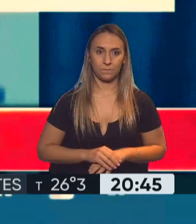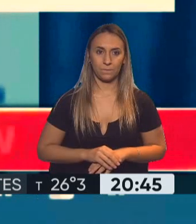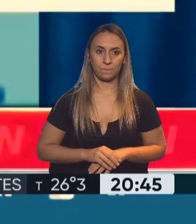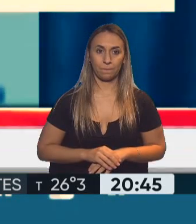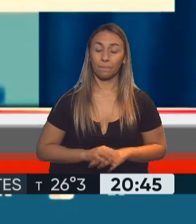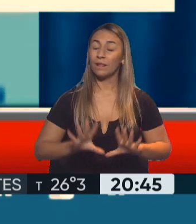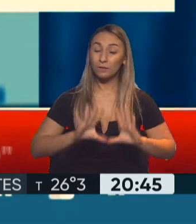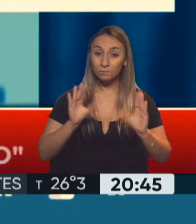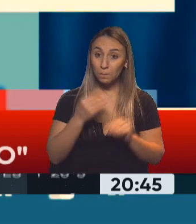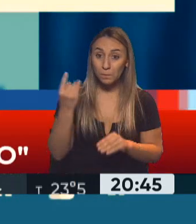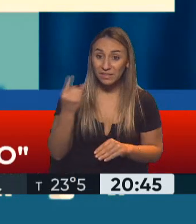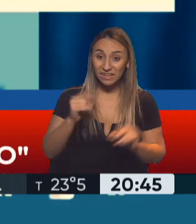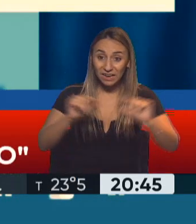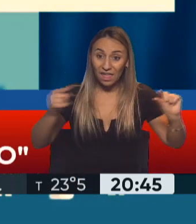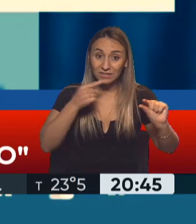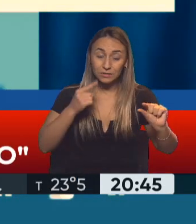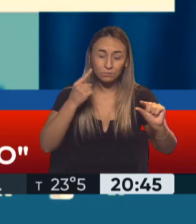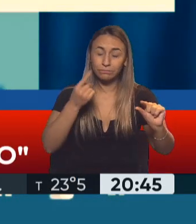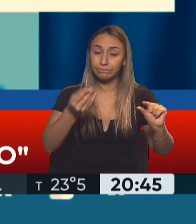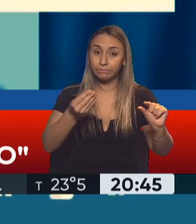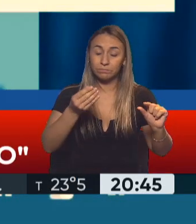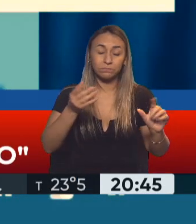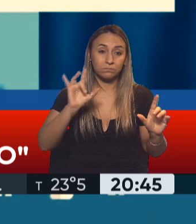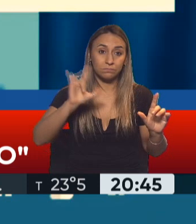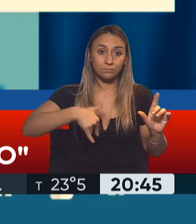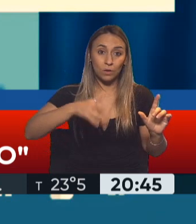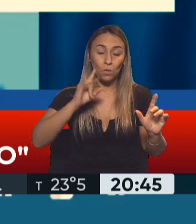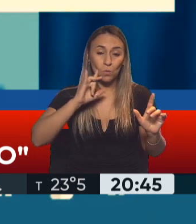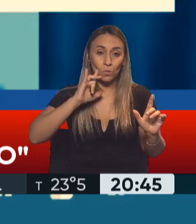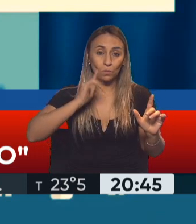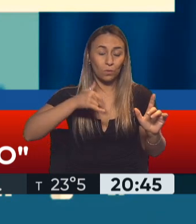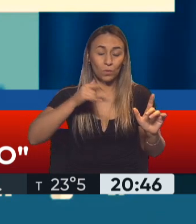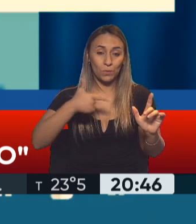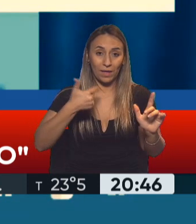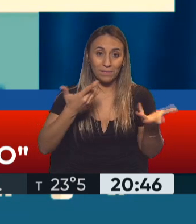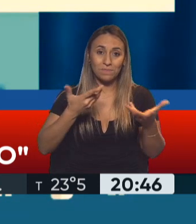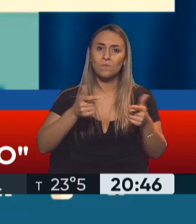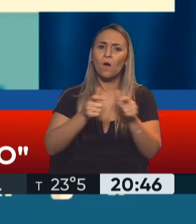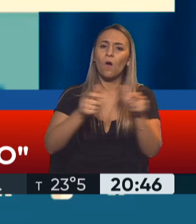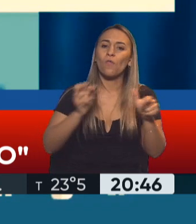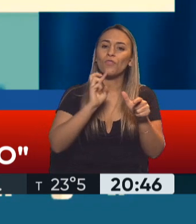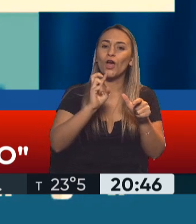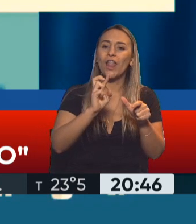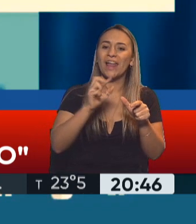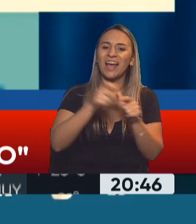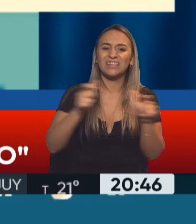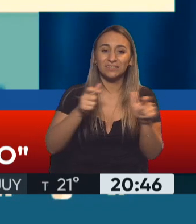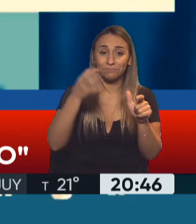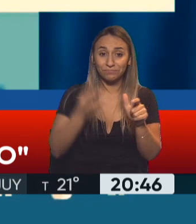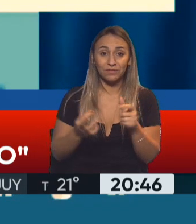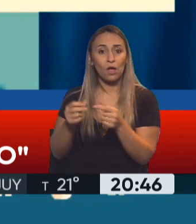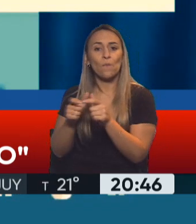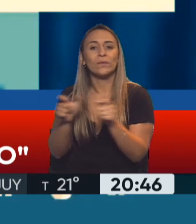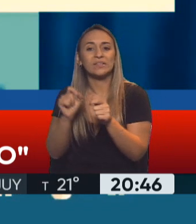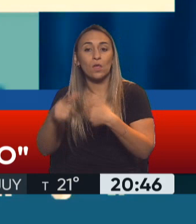era todo mentira dice no bochorno los dólares termosellados que denunció mariana zuvic eran billetes del juego el estancia del